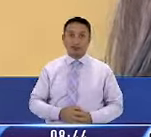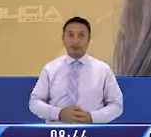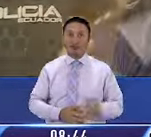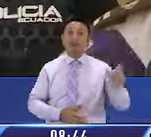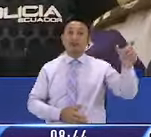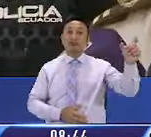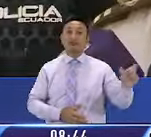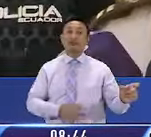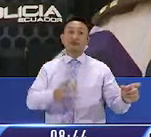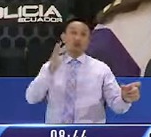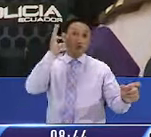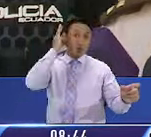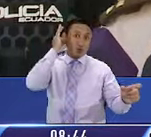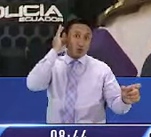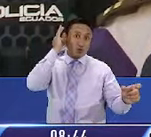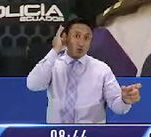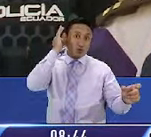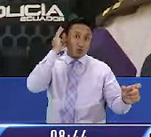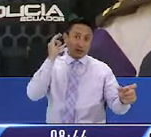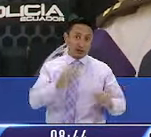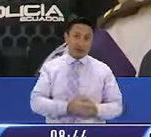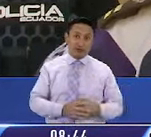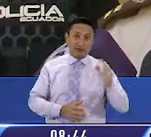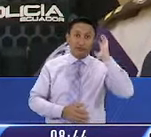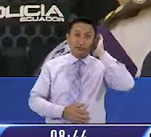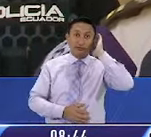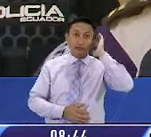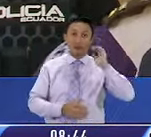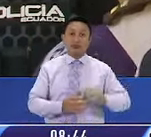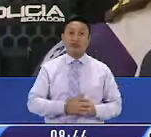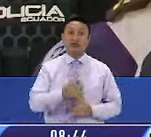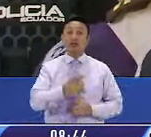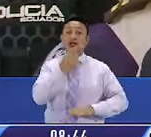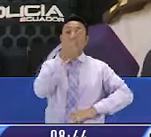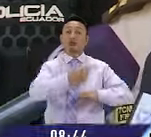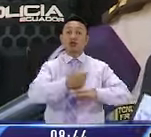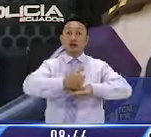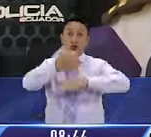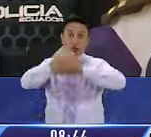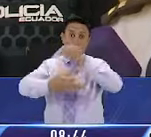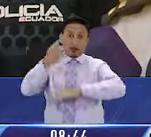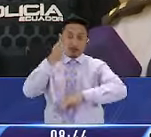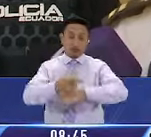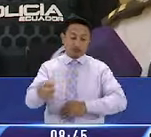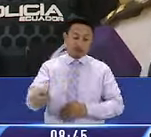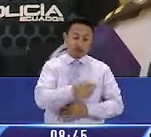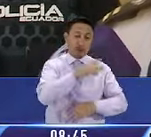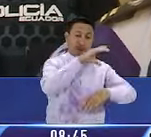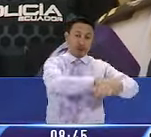persona de sexo femenino en contra quien pesaba una orden por el delito de